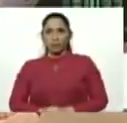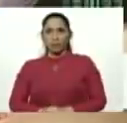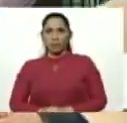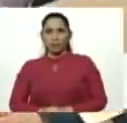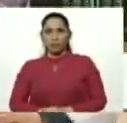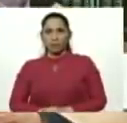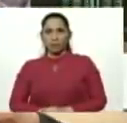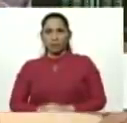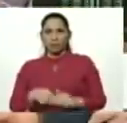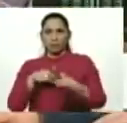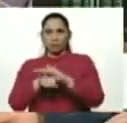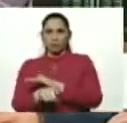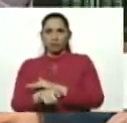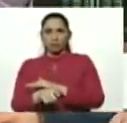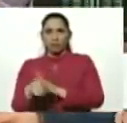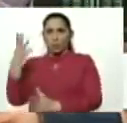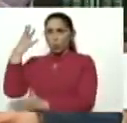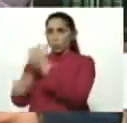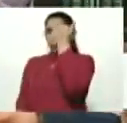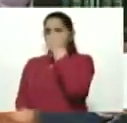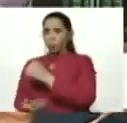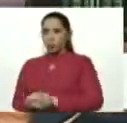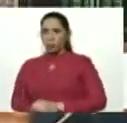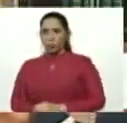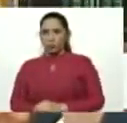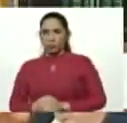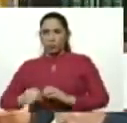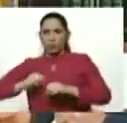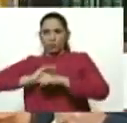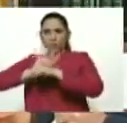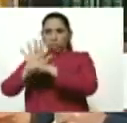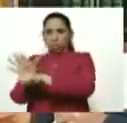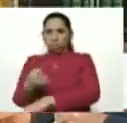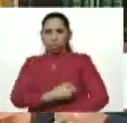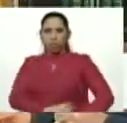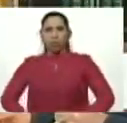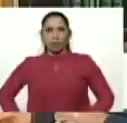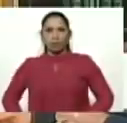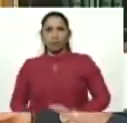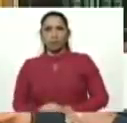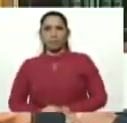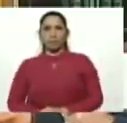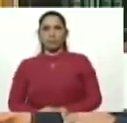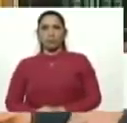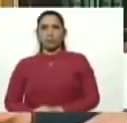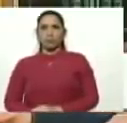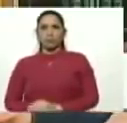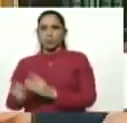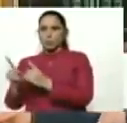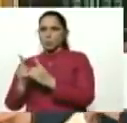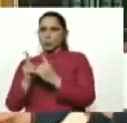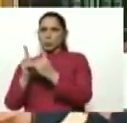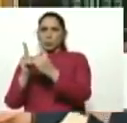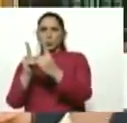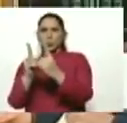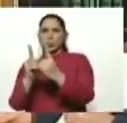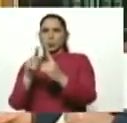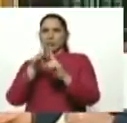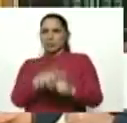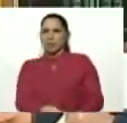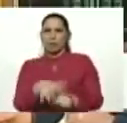están viniendo a pie, huyendo del coronavirus, del coronahambre, de la persecución, de la